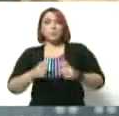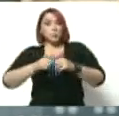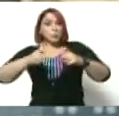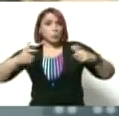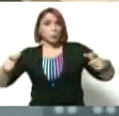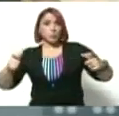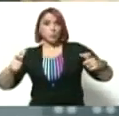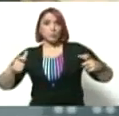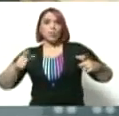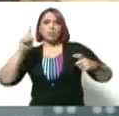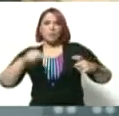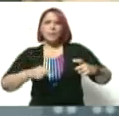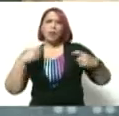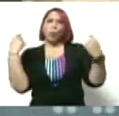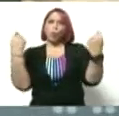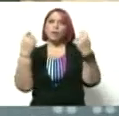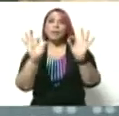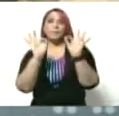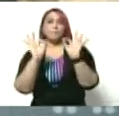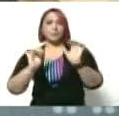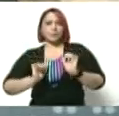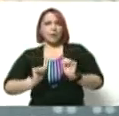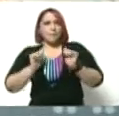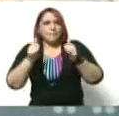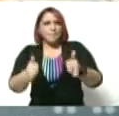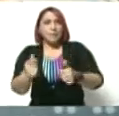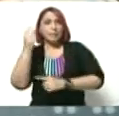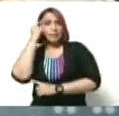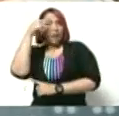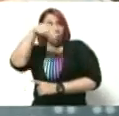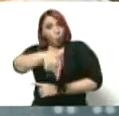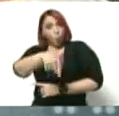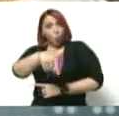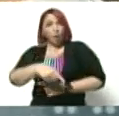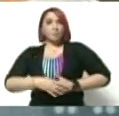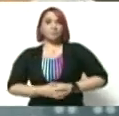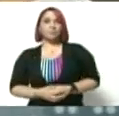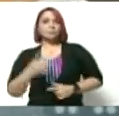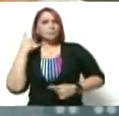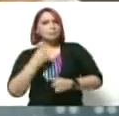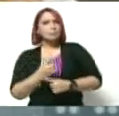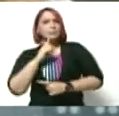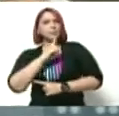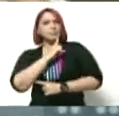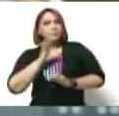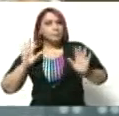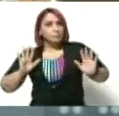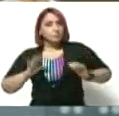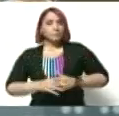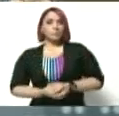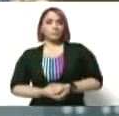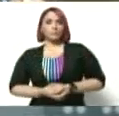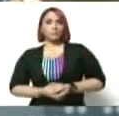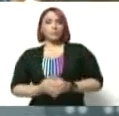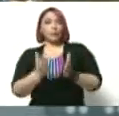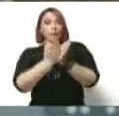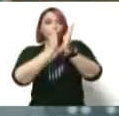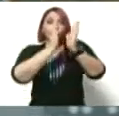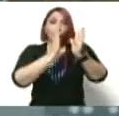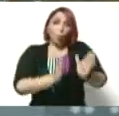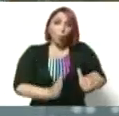y esto jornada especial que arrancaron el día de hoy debemos mencionar que en las escuelas